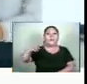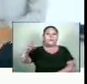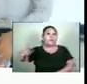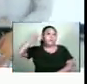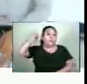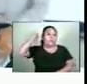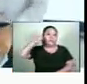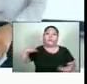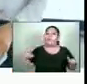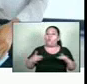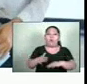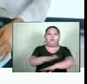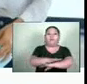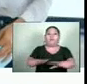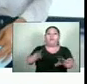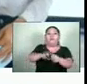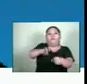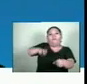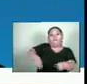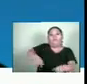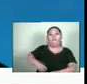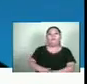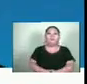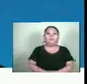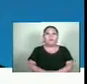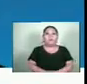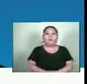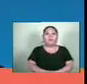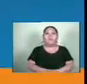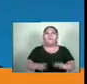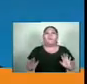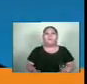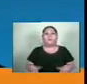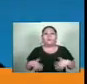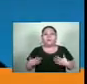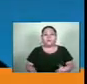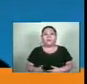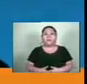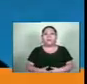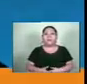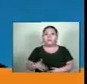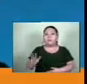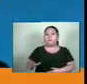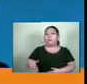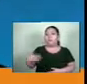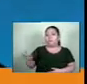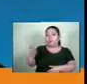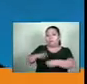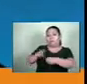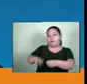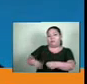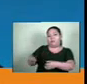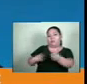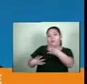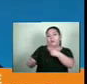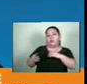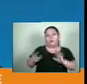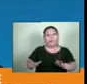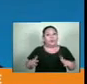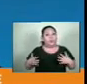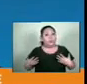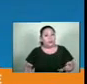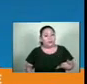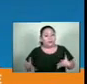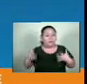también renunciaron a sus puestos en agosto, según el reporte. La razón número uno que nos dicen nuestros miembros es que